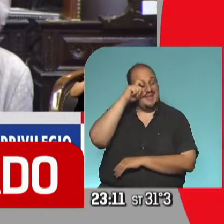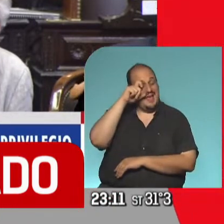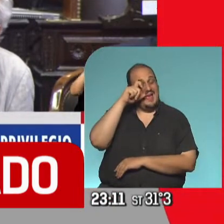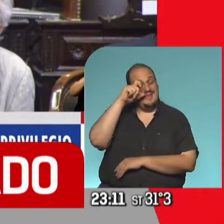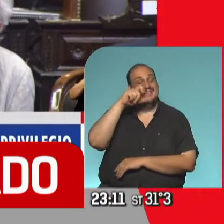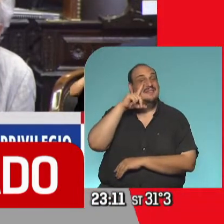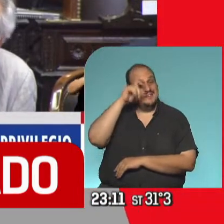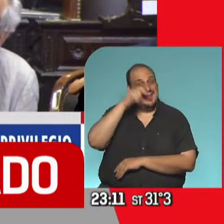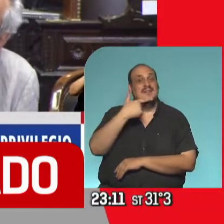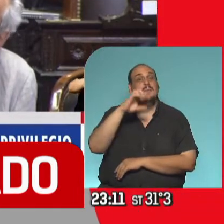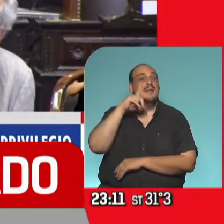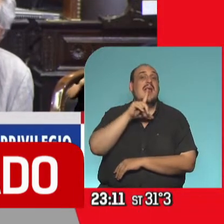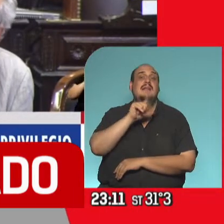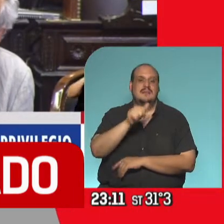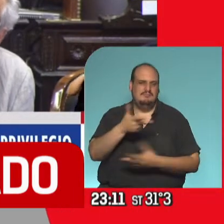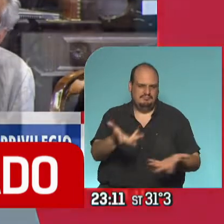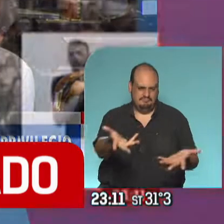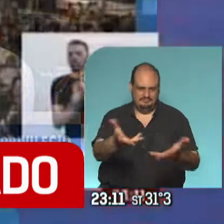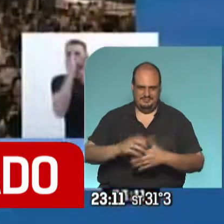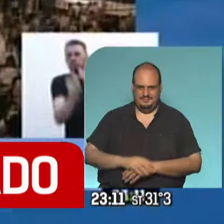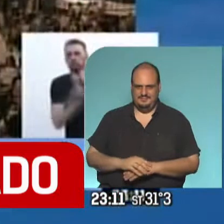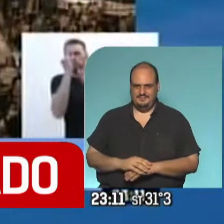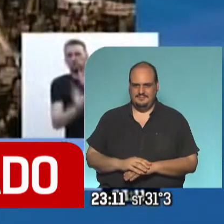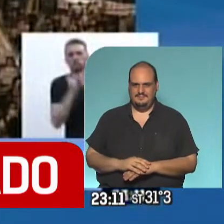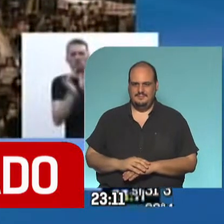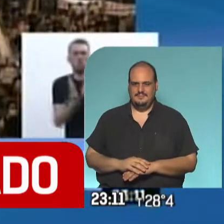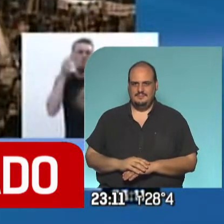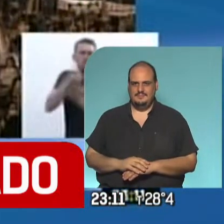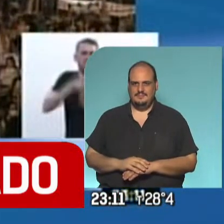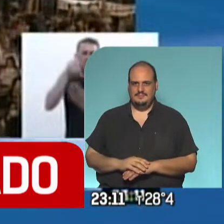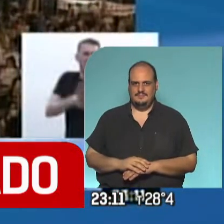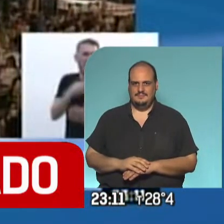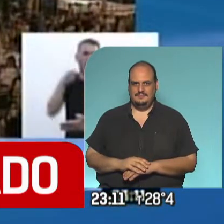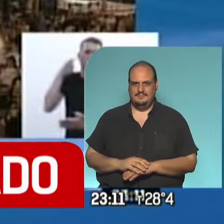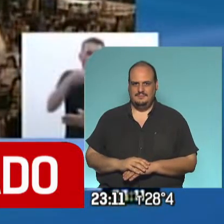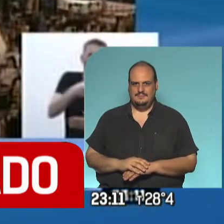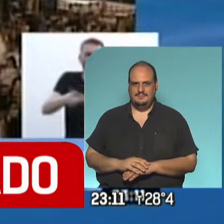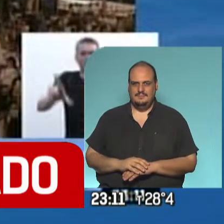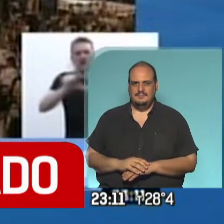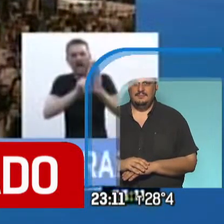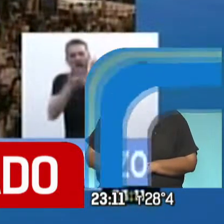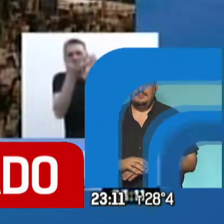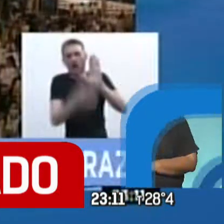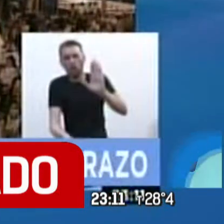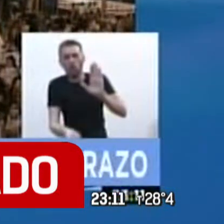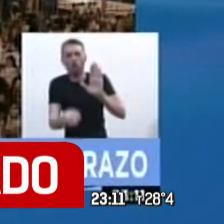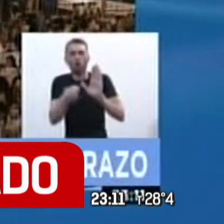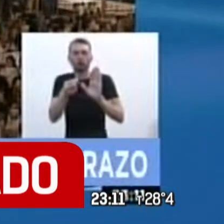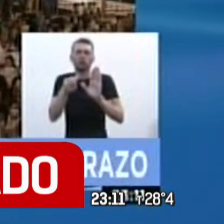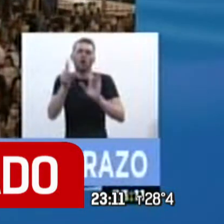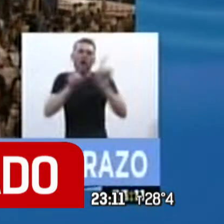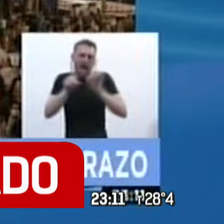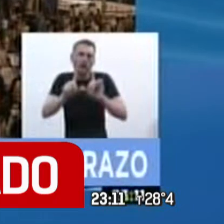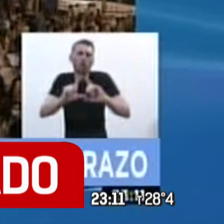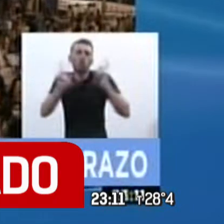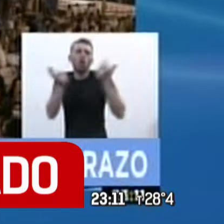uso de la palabra. Fundamentalista de militar en contra de la legalización del aborto que tuvieron ciertos